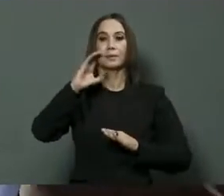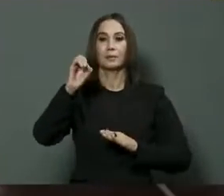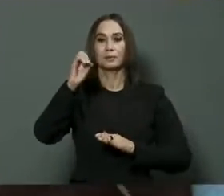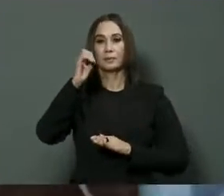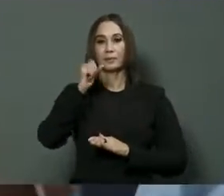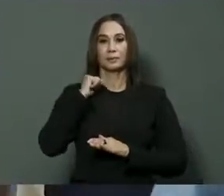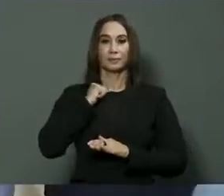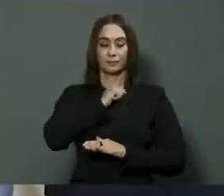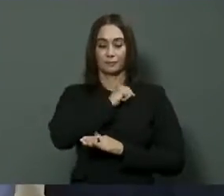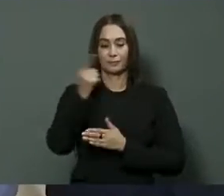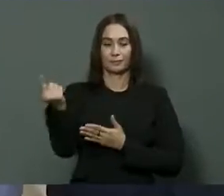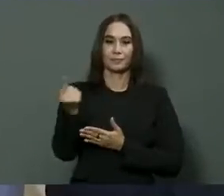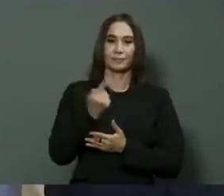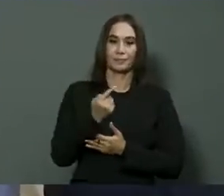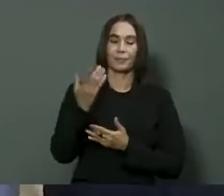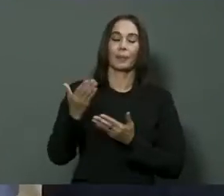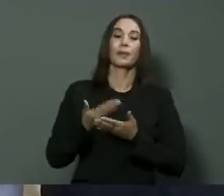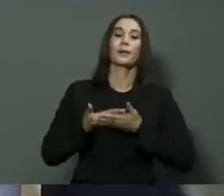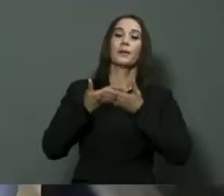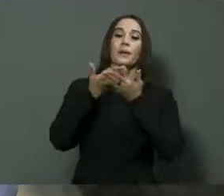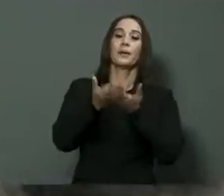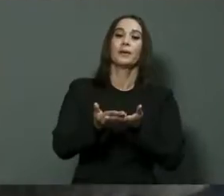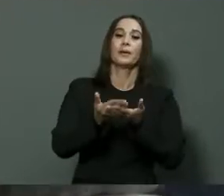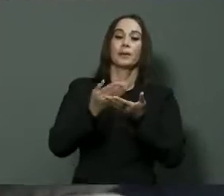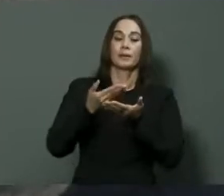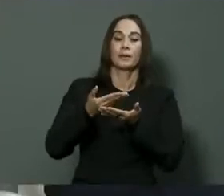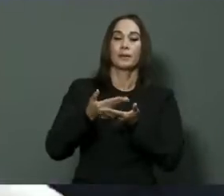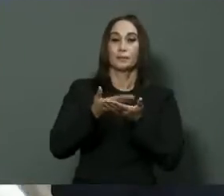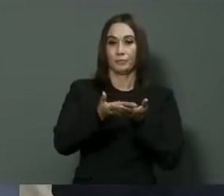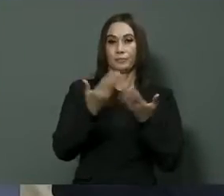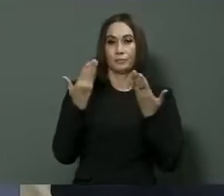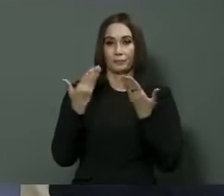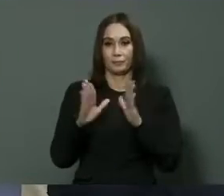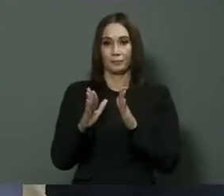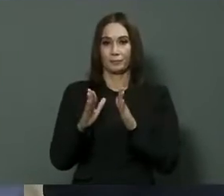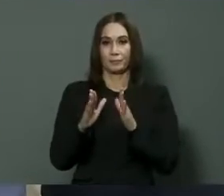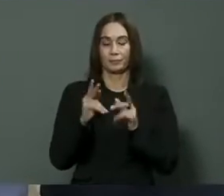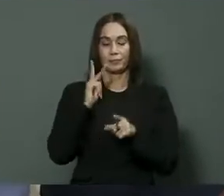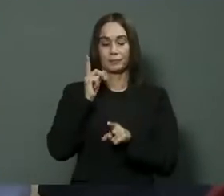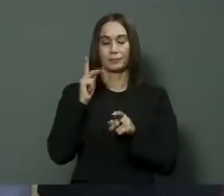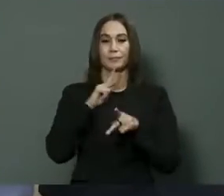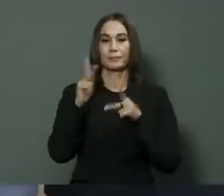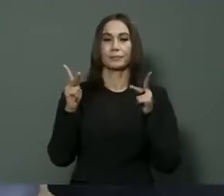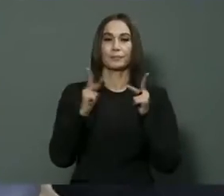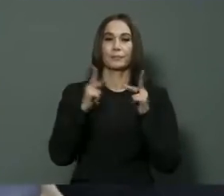padre, está aquí y van a entregar esa propuesta. Perfecto.